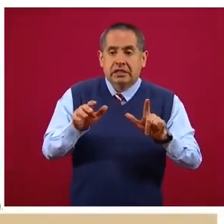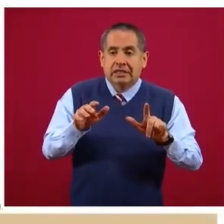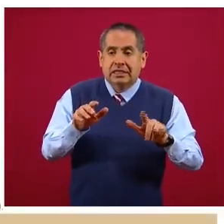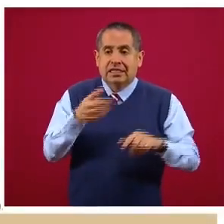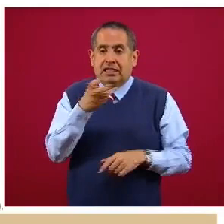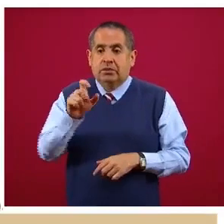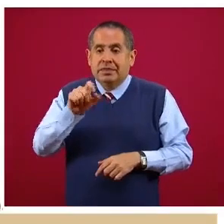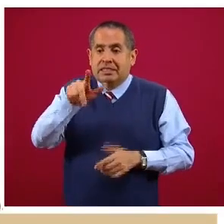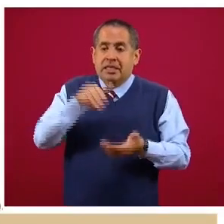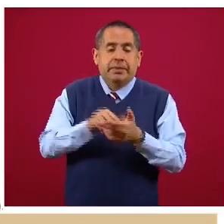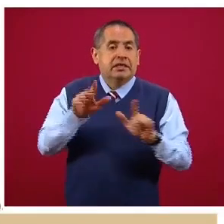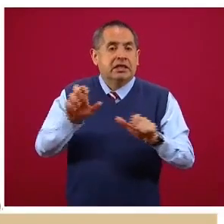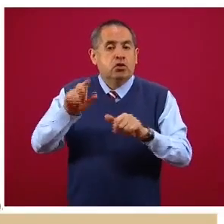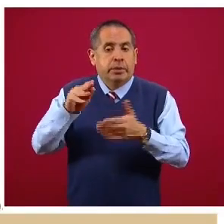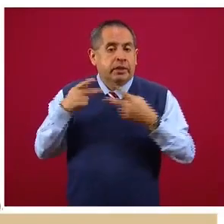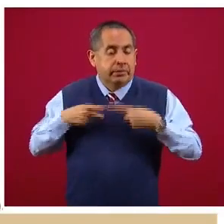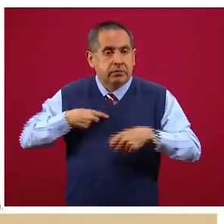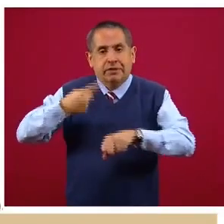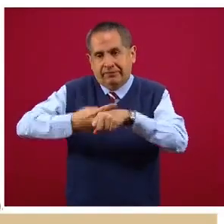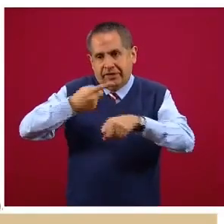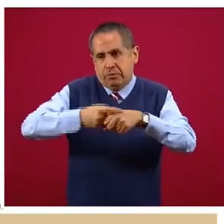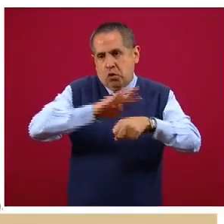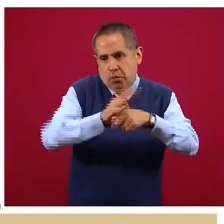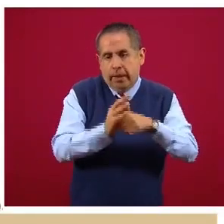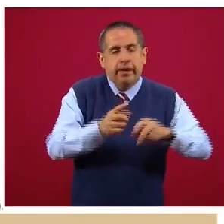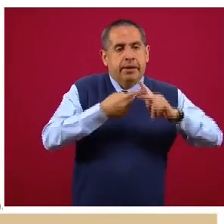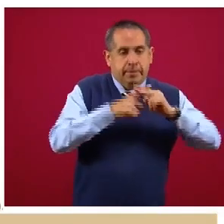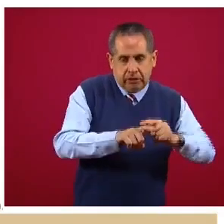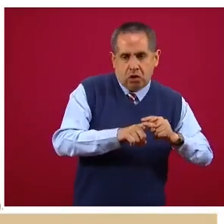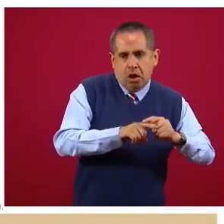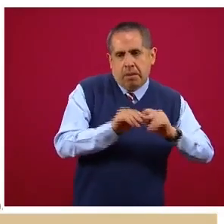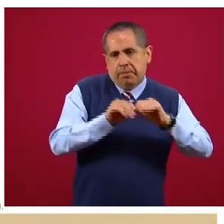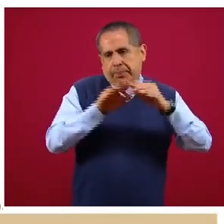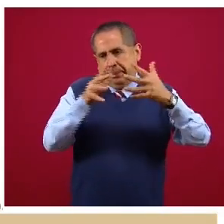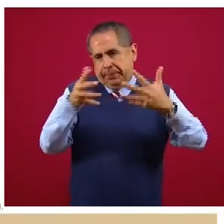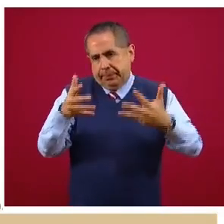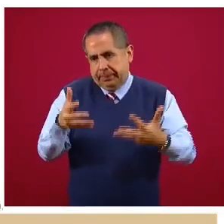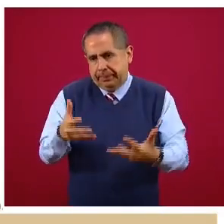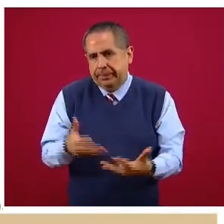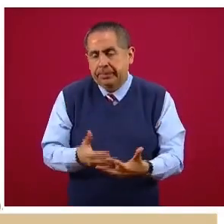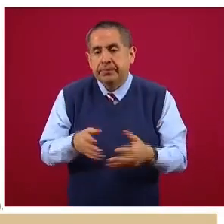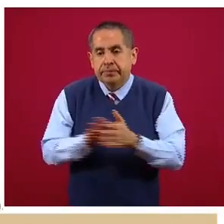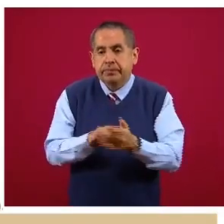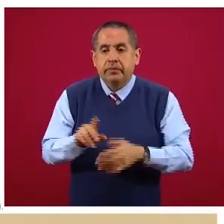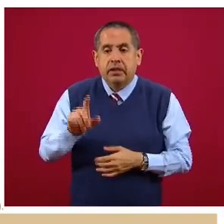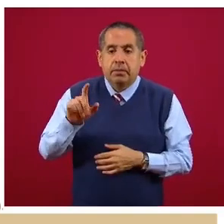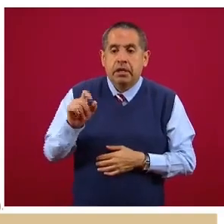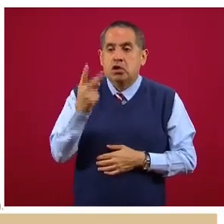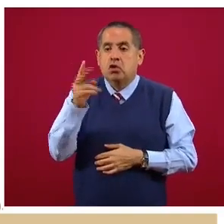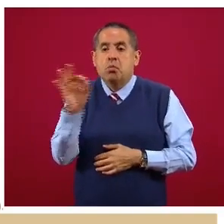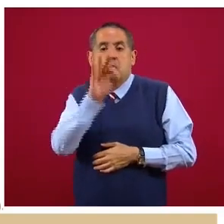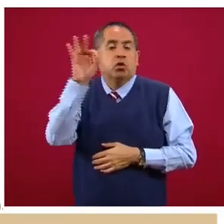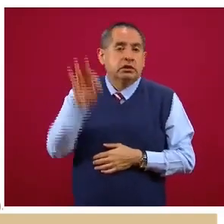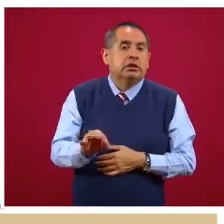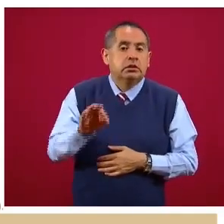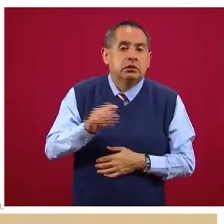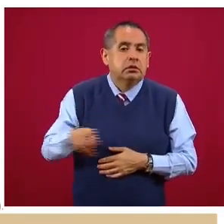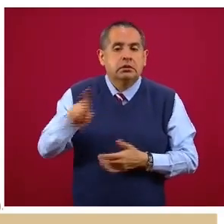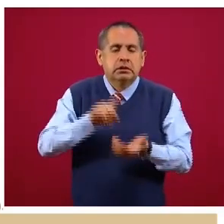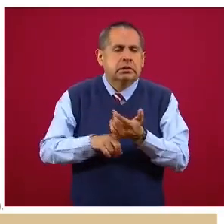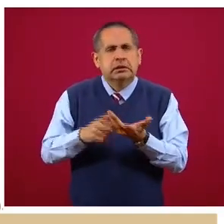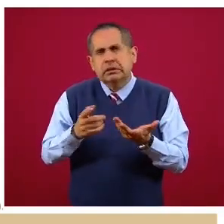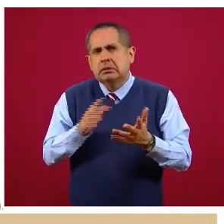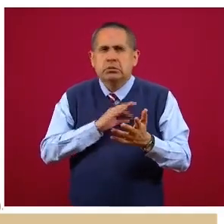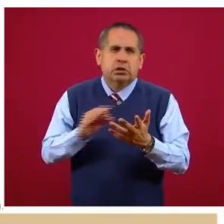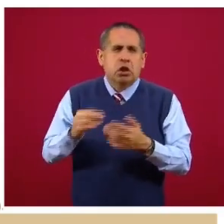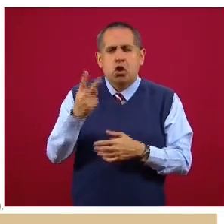11.327.790 personas que han enfermado de COVID desde que empezó esta epidemia al inicio del año, 22% de ellas, que son un poco menos